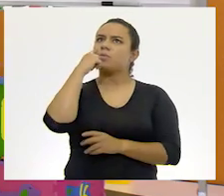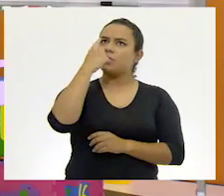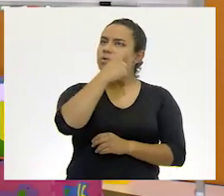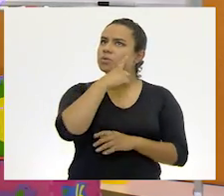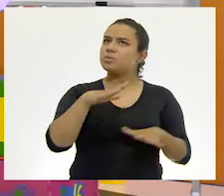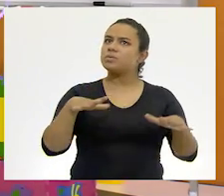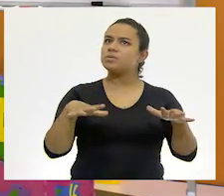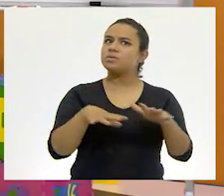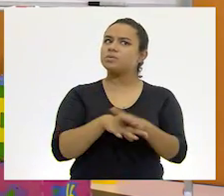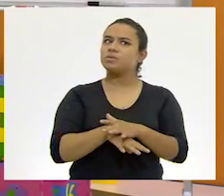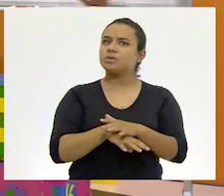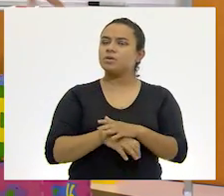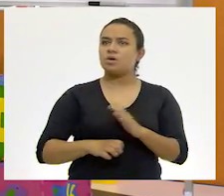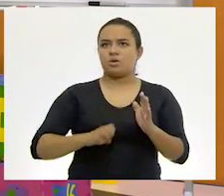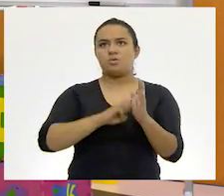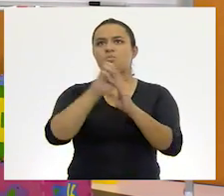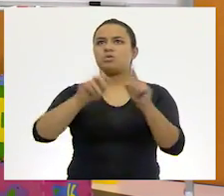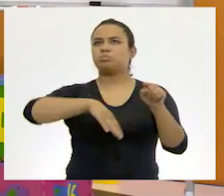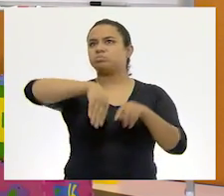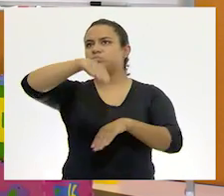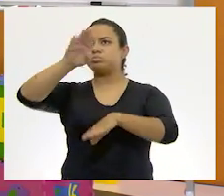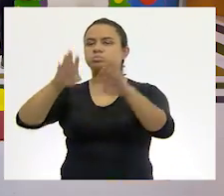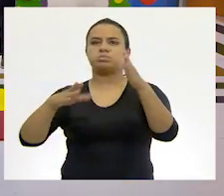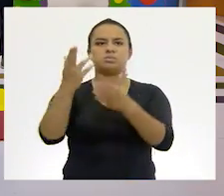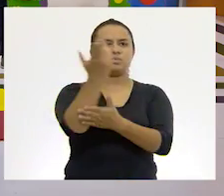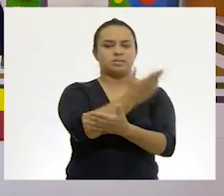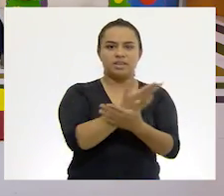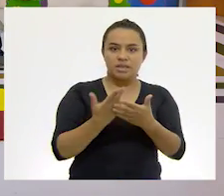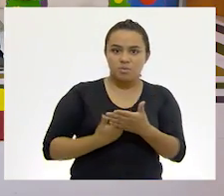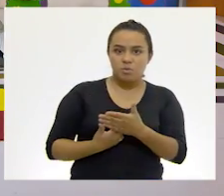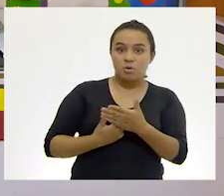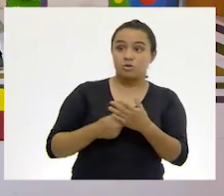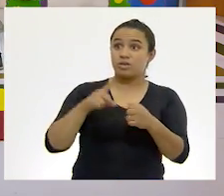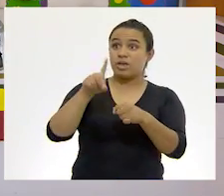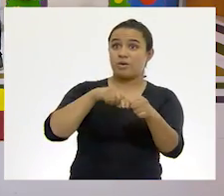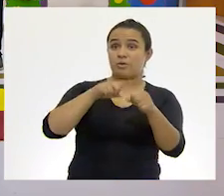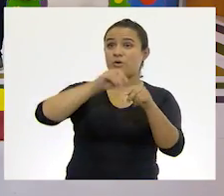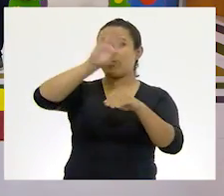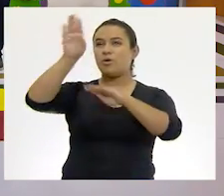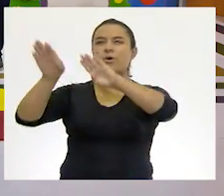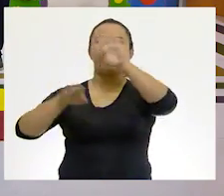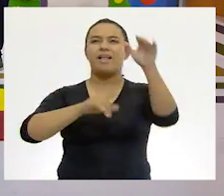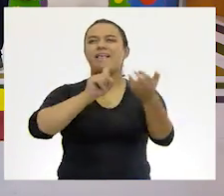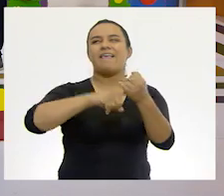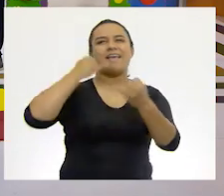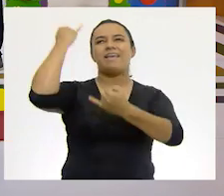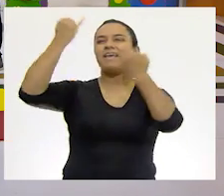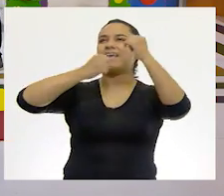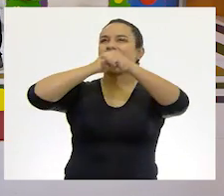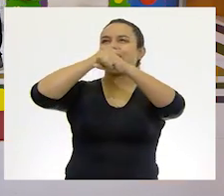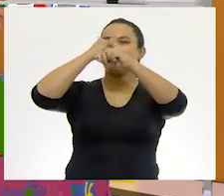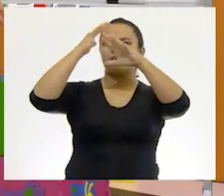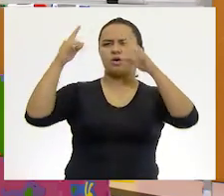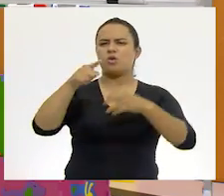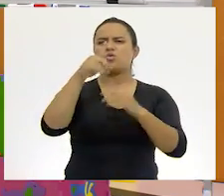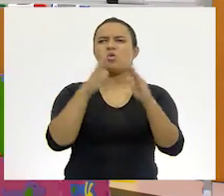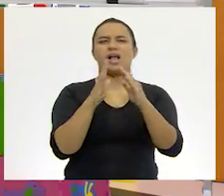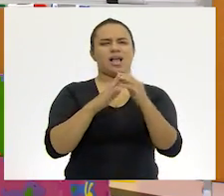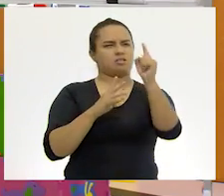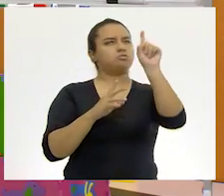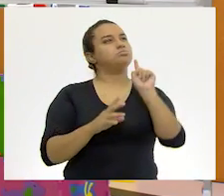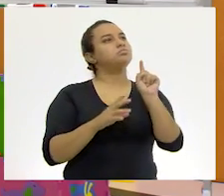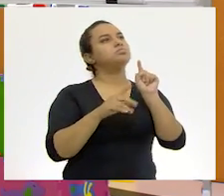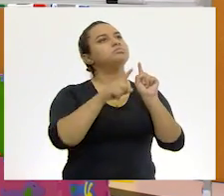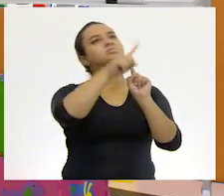de hacerle todos los trazos, dibujos y pintarlo de colores con la imaginación por donde quieran. Párense frente a su